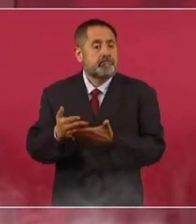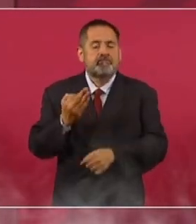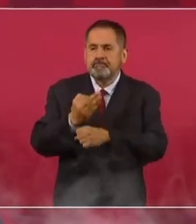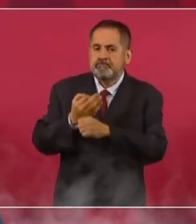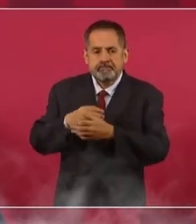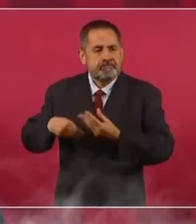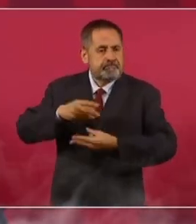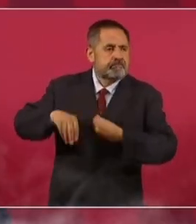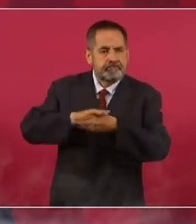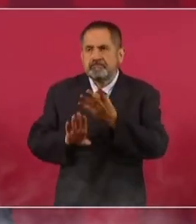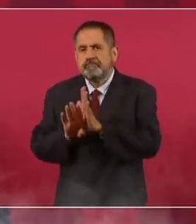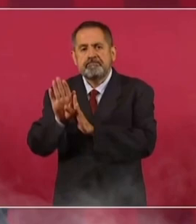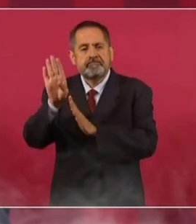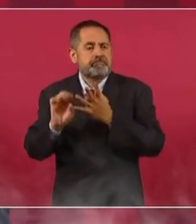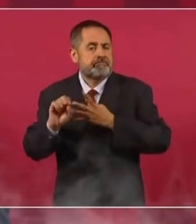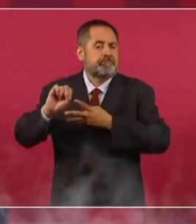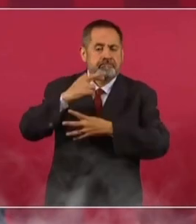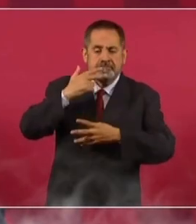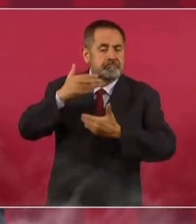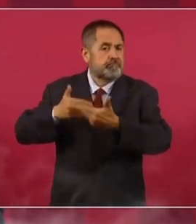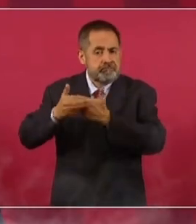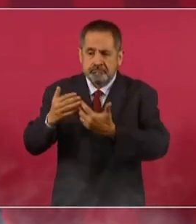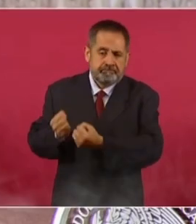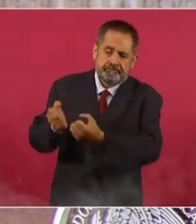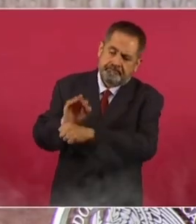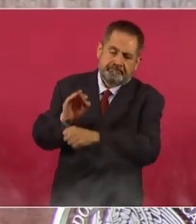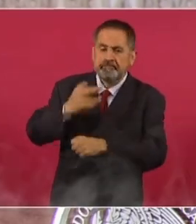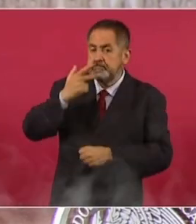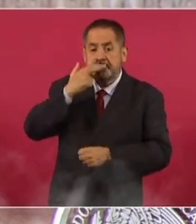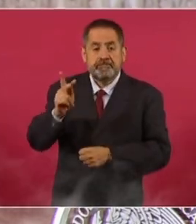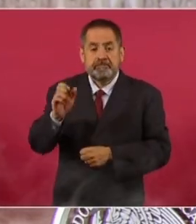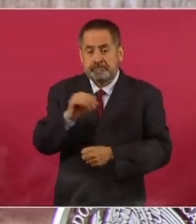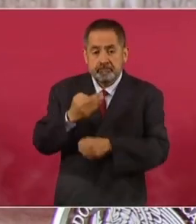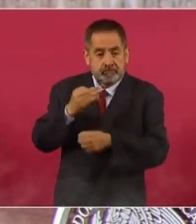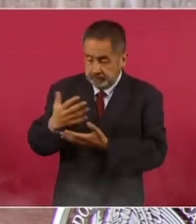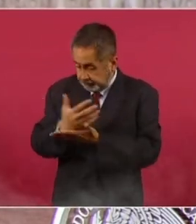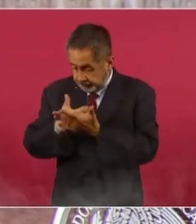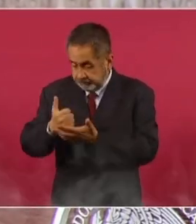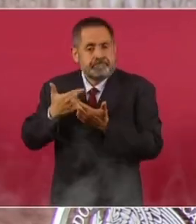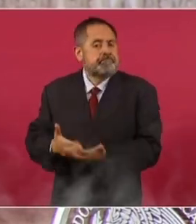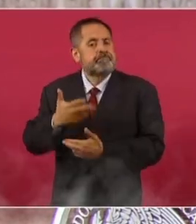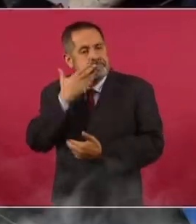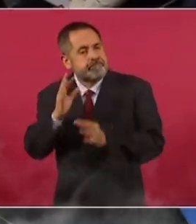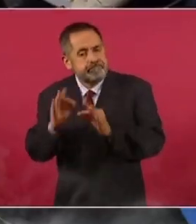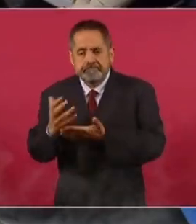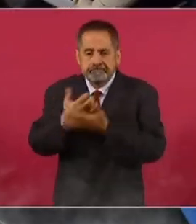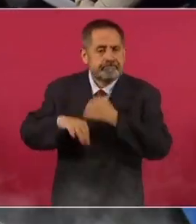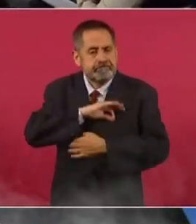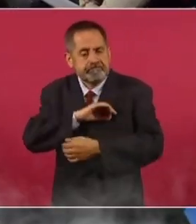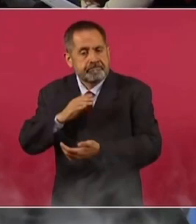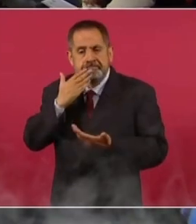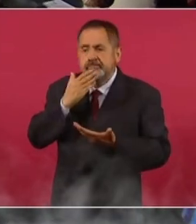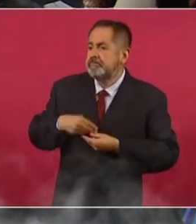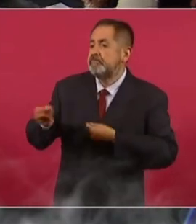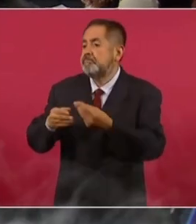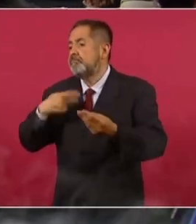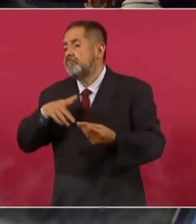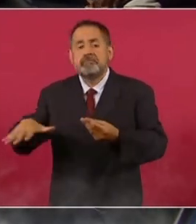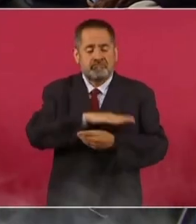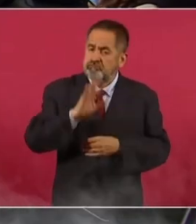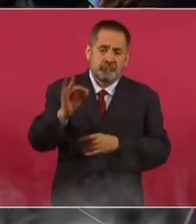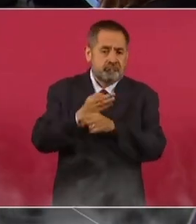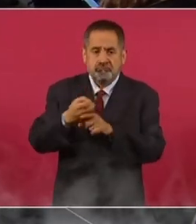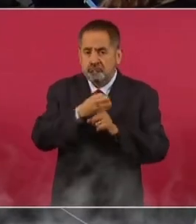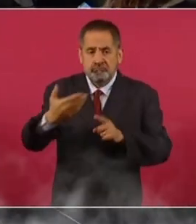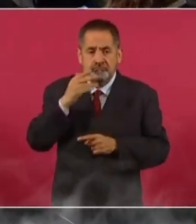renaciendo, está saliendo adelante, está siendo rescatada, tiene utilidades, tiene ganancias para el pueblo de México, está